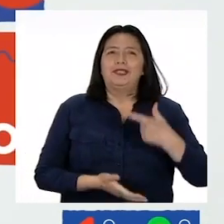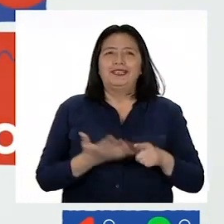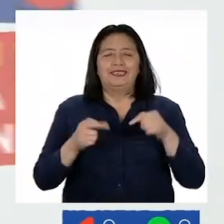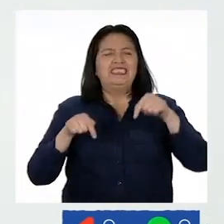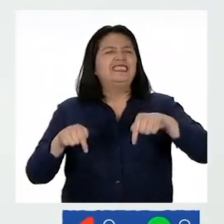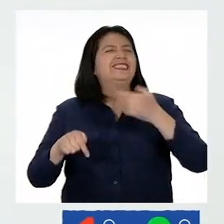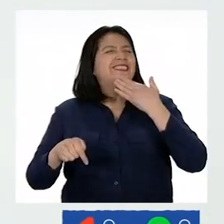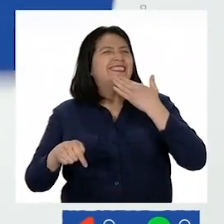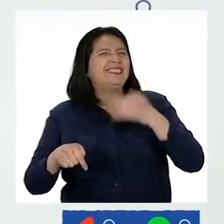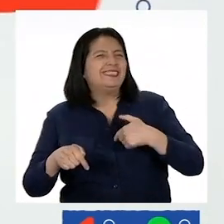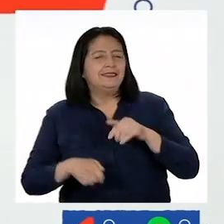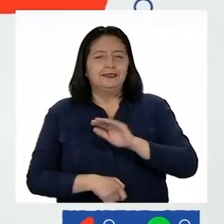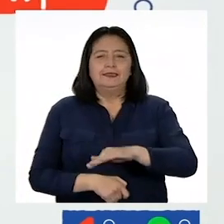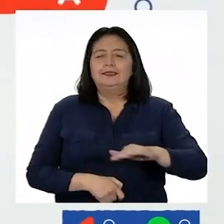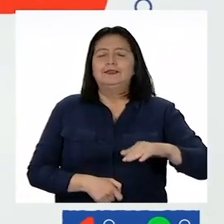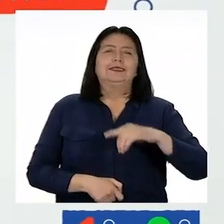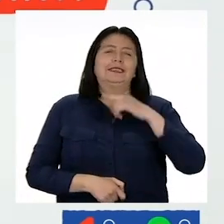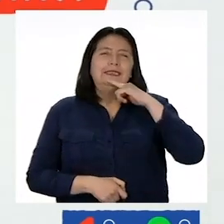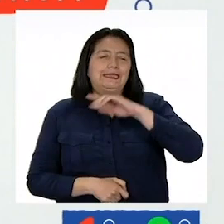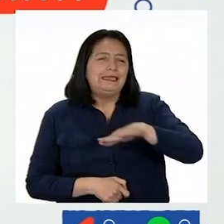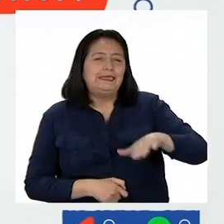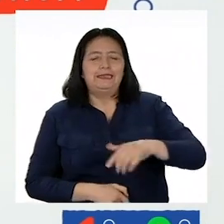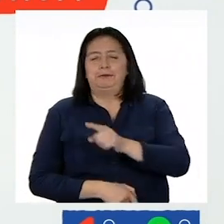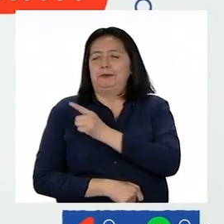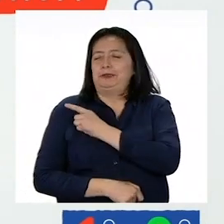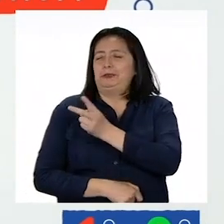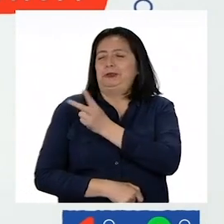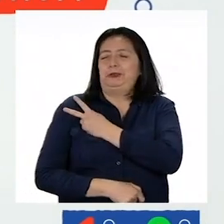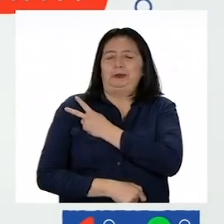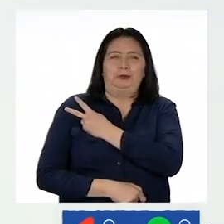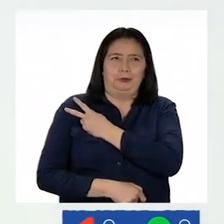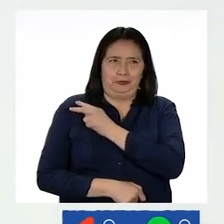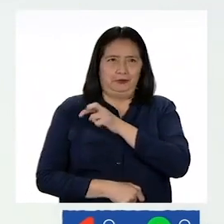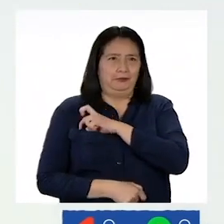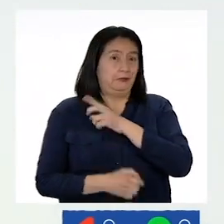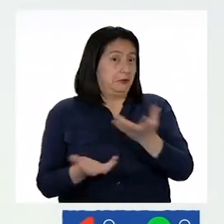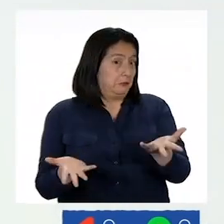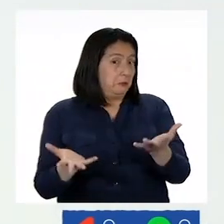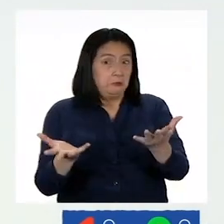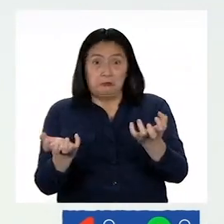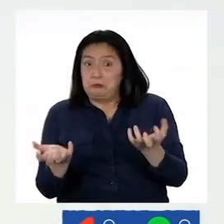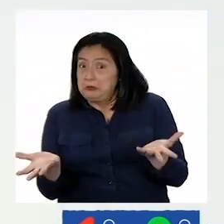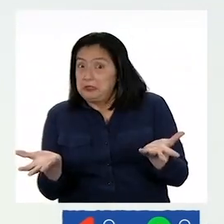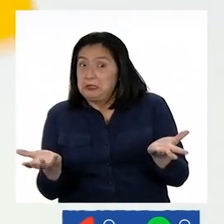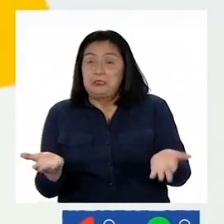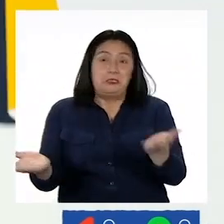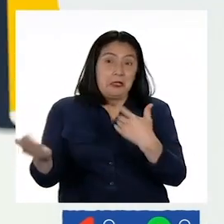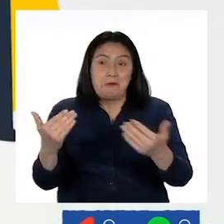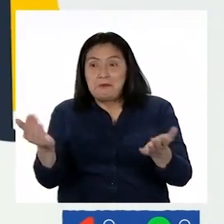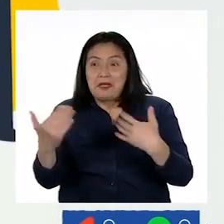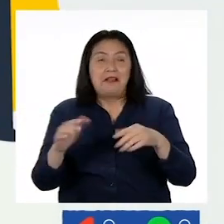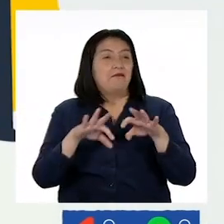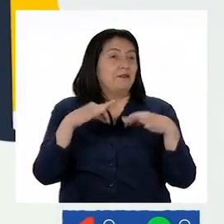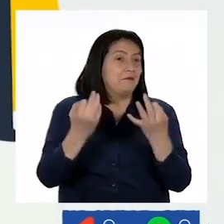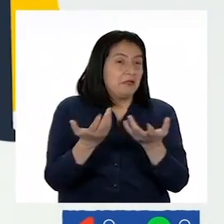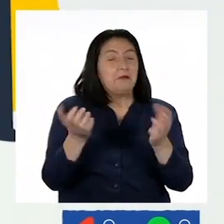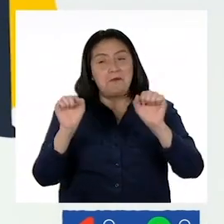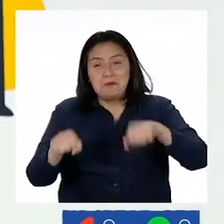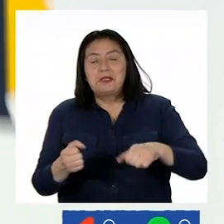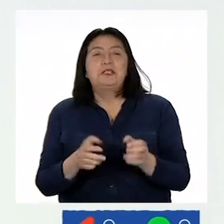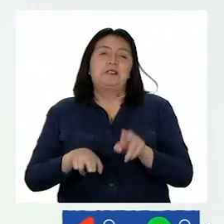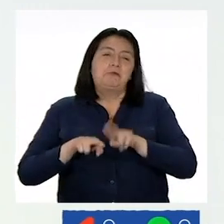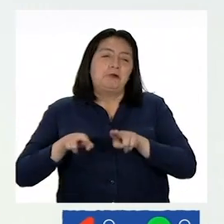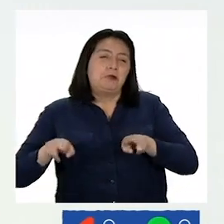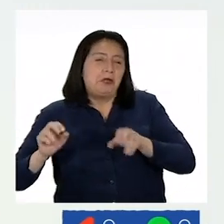está dirigido a las niñas y niños de primer y segundo grado de primaria. Si deseas pasar la voz a algún familiar para que vea el